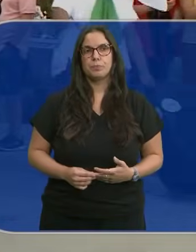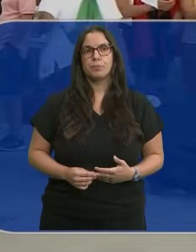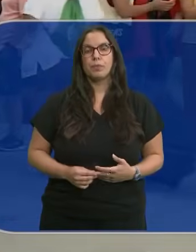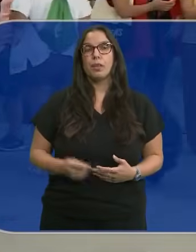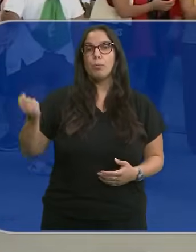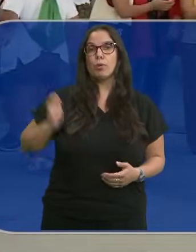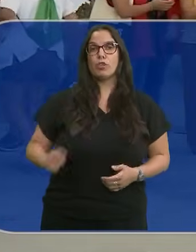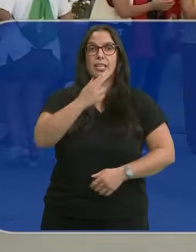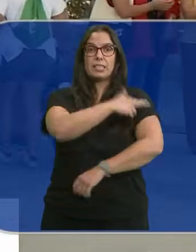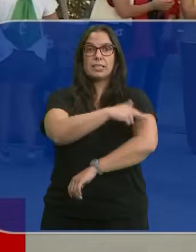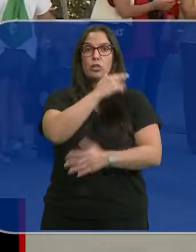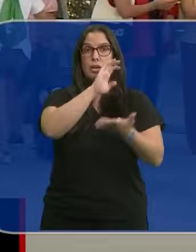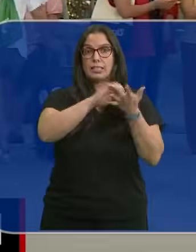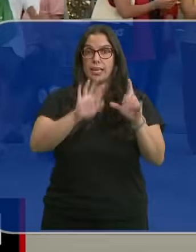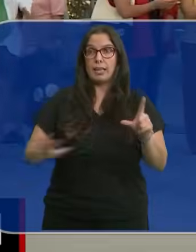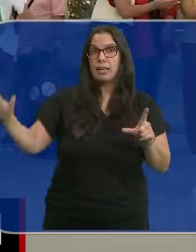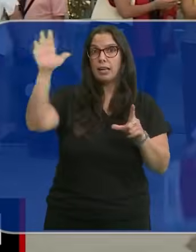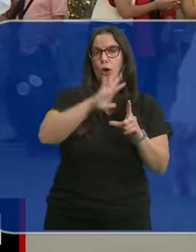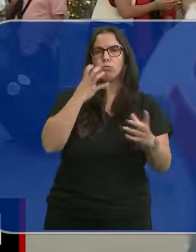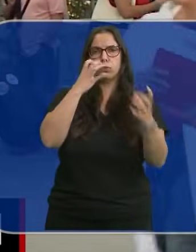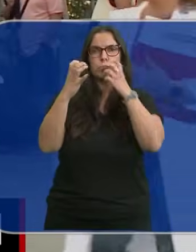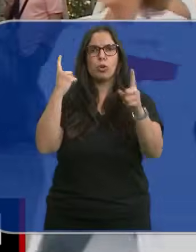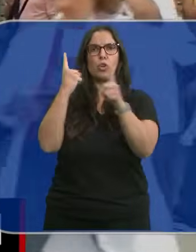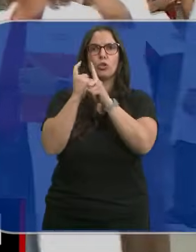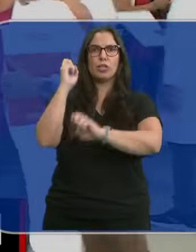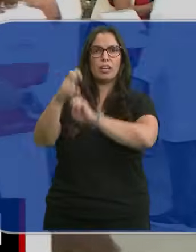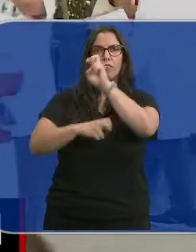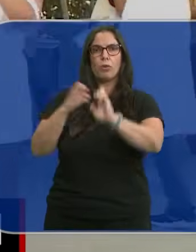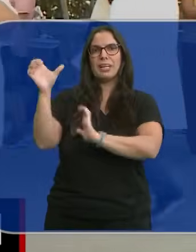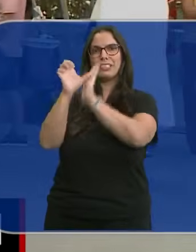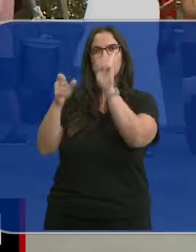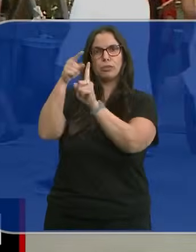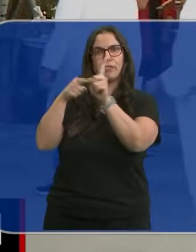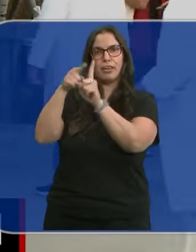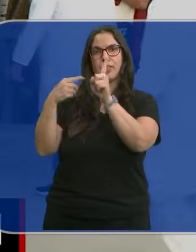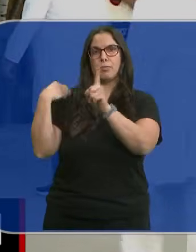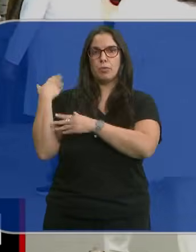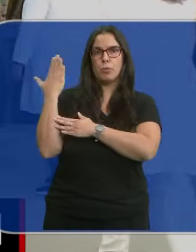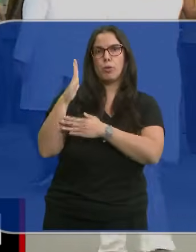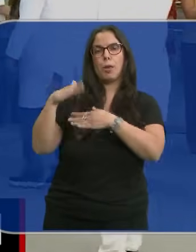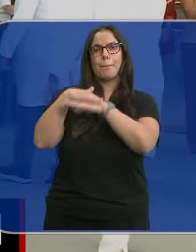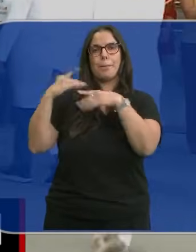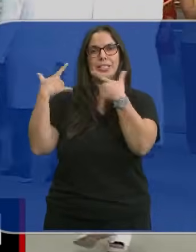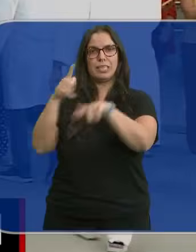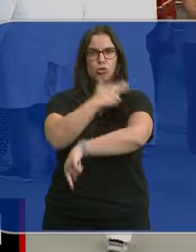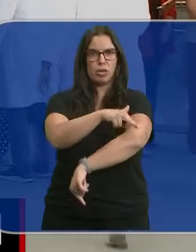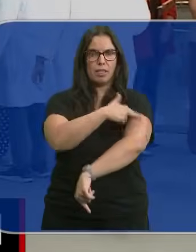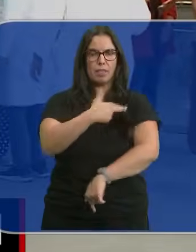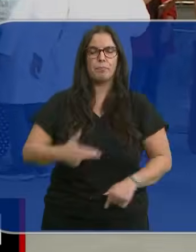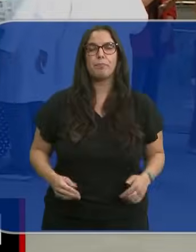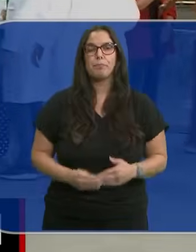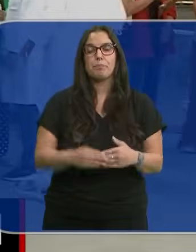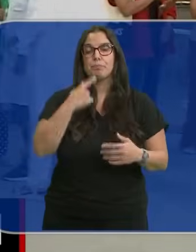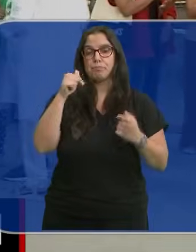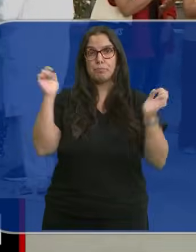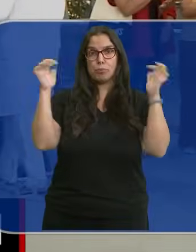Sanitarios de todo Castilla y León protestan en contra de la reforma del Estatuto Marco que propone el Ministerio de Sanidad.